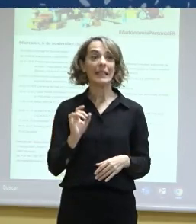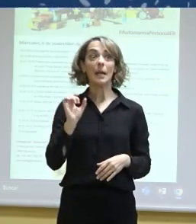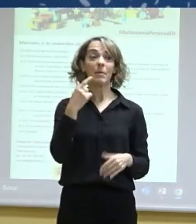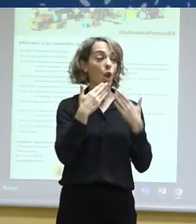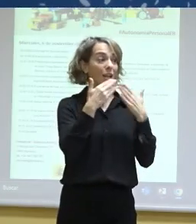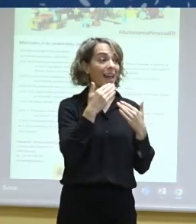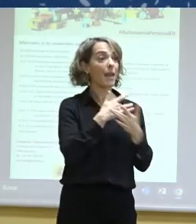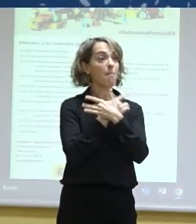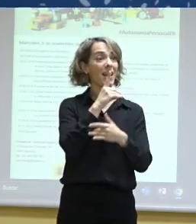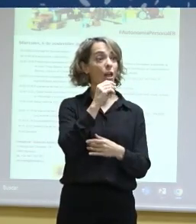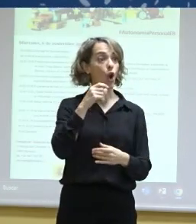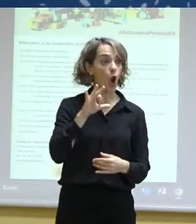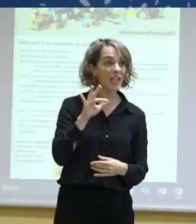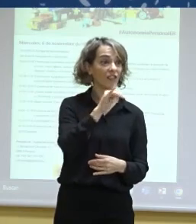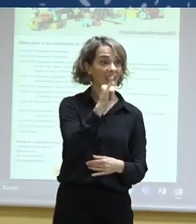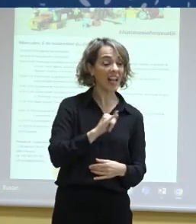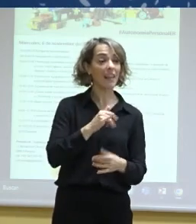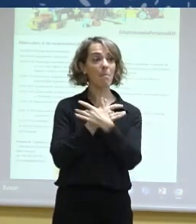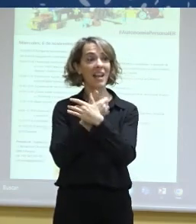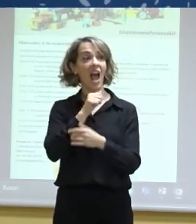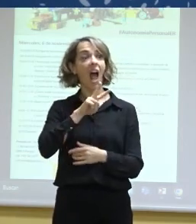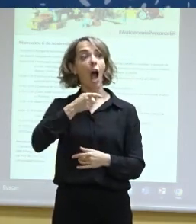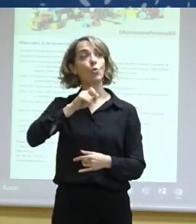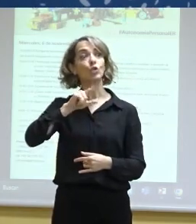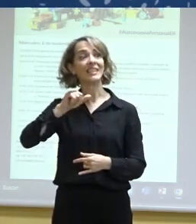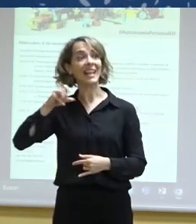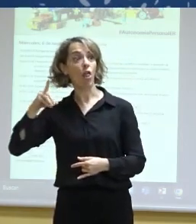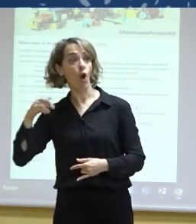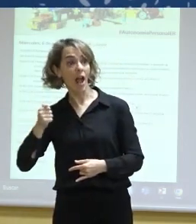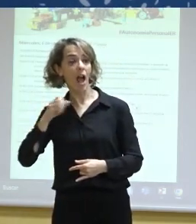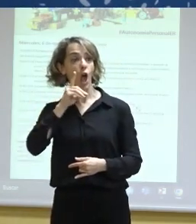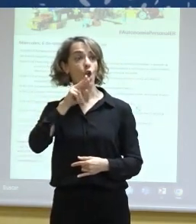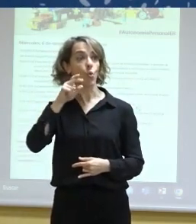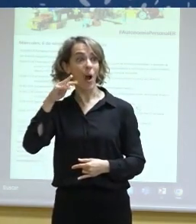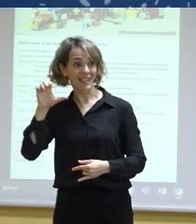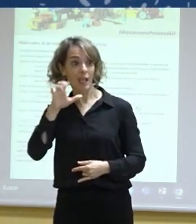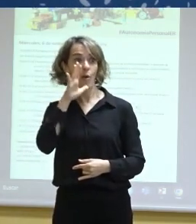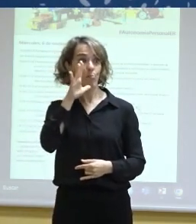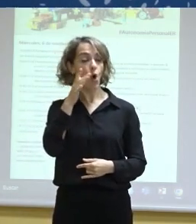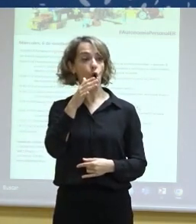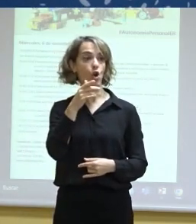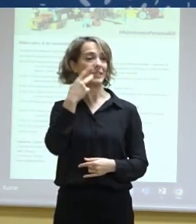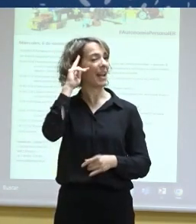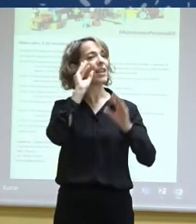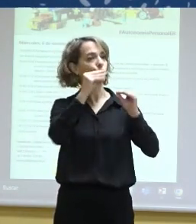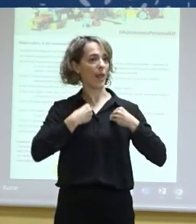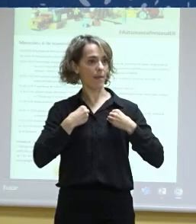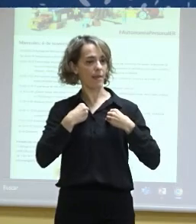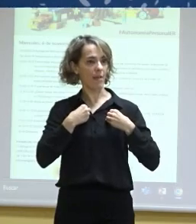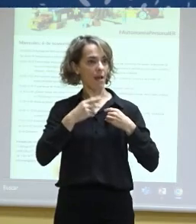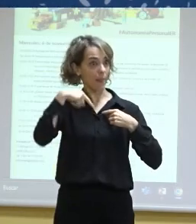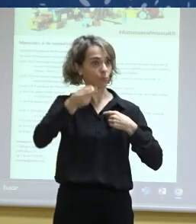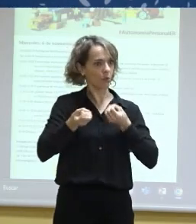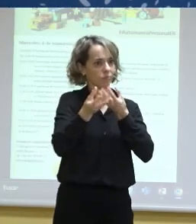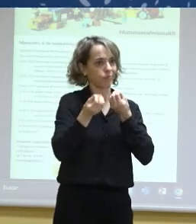a María Dolores Fernández y a María Auxiliadora Duarte, que son las que van a dar los testimonios y que ya están por